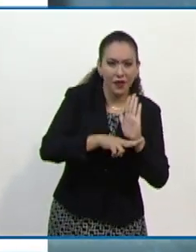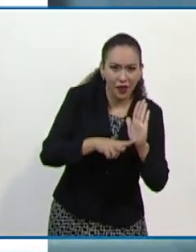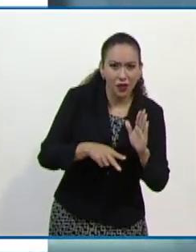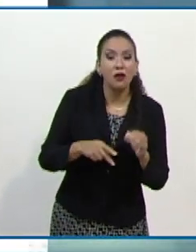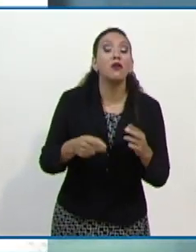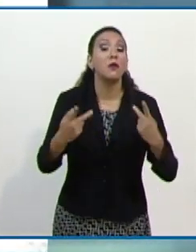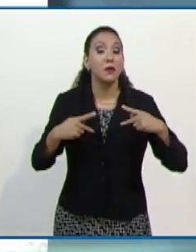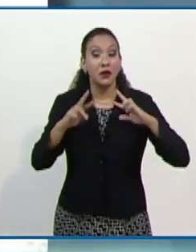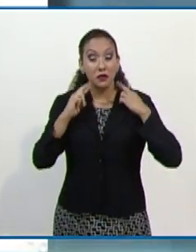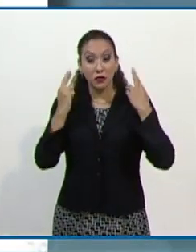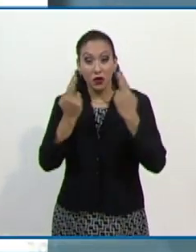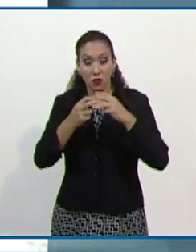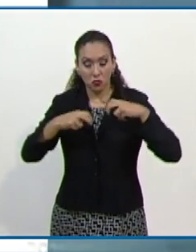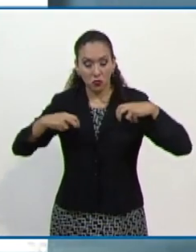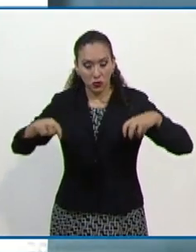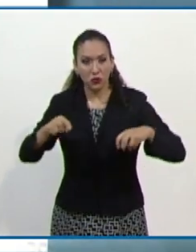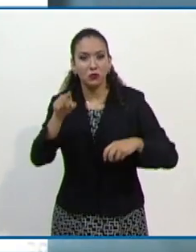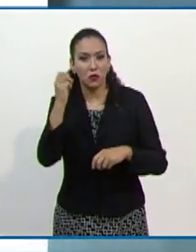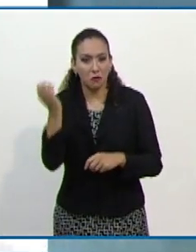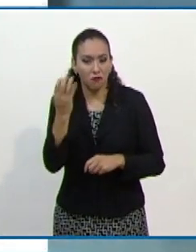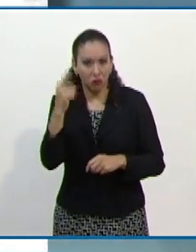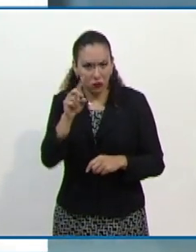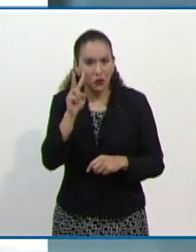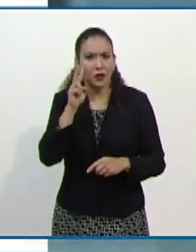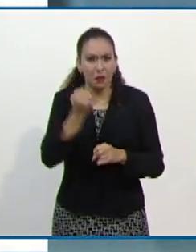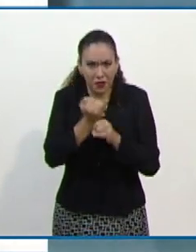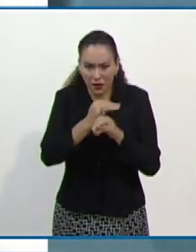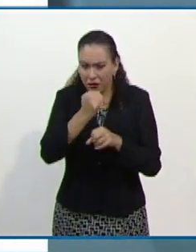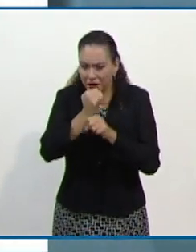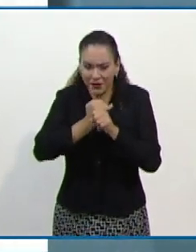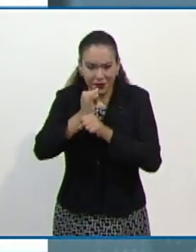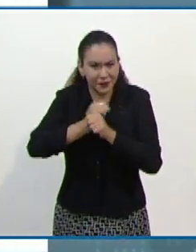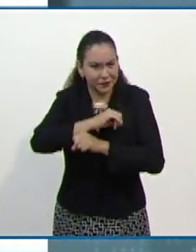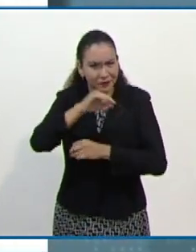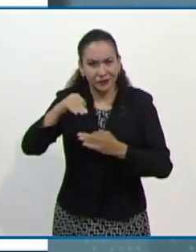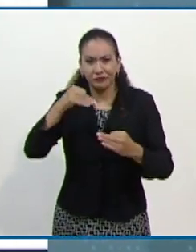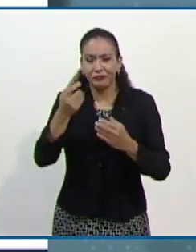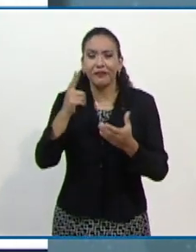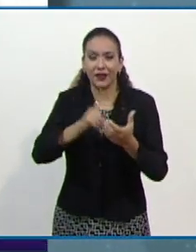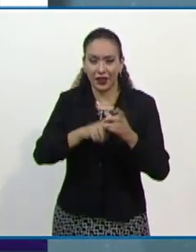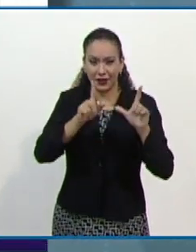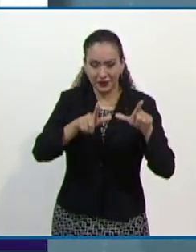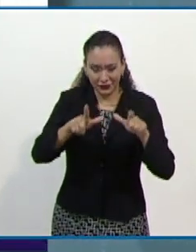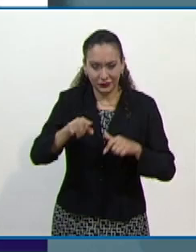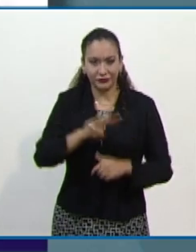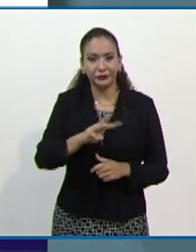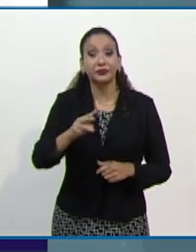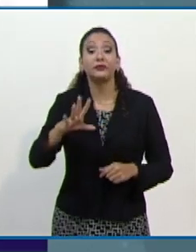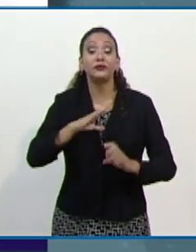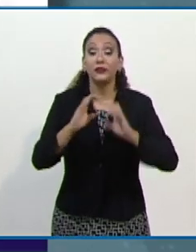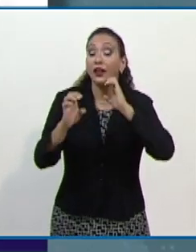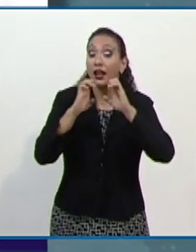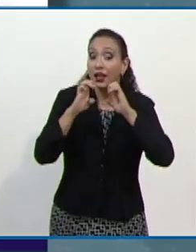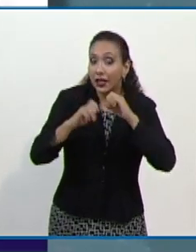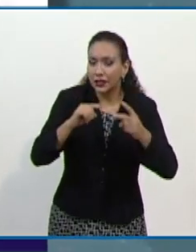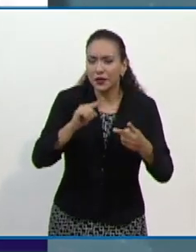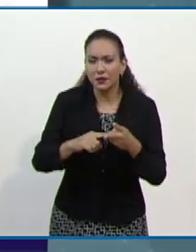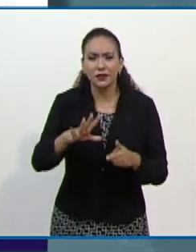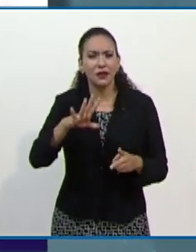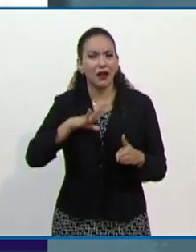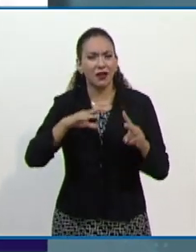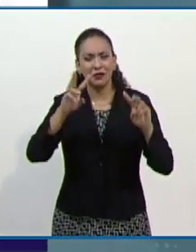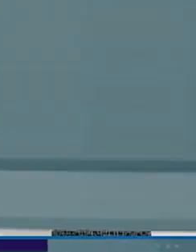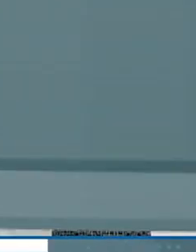de las personas juzgadoras en los foros organizados por el Poder Legislativo Federal, además de entrevistas y mesas de análisis sobre el mismo